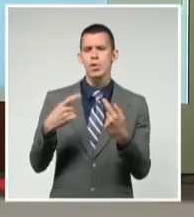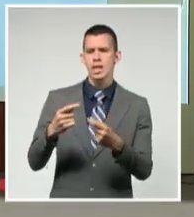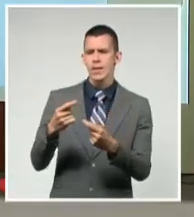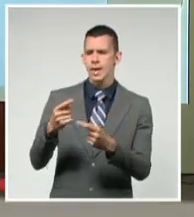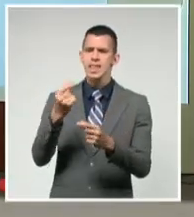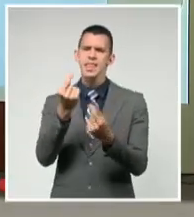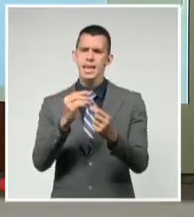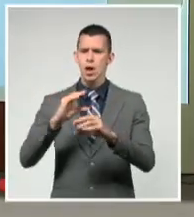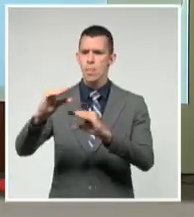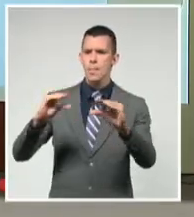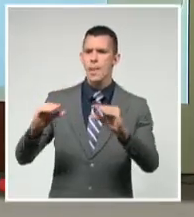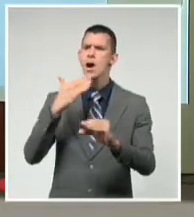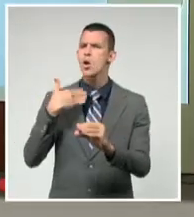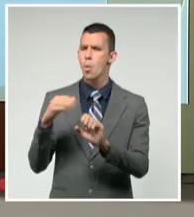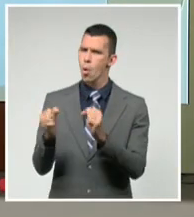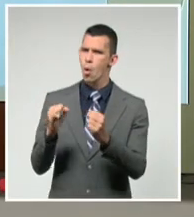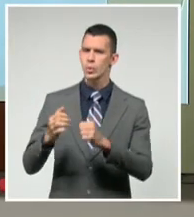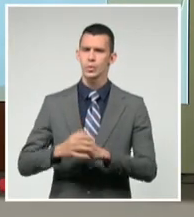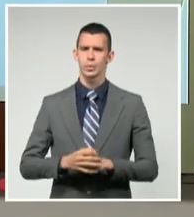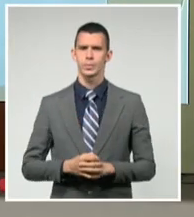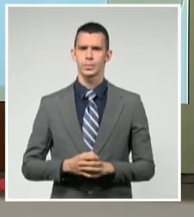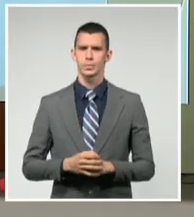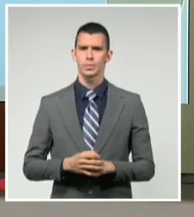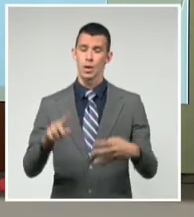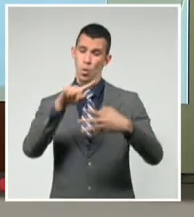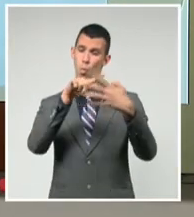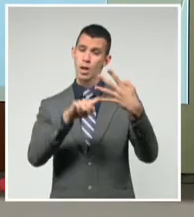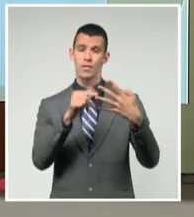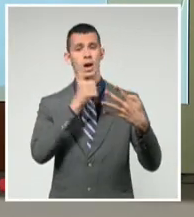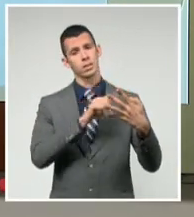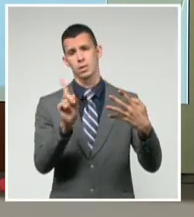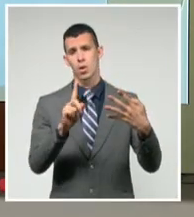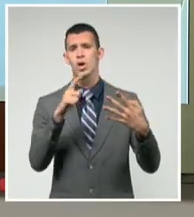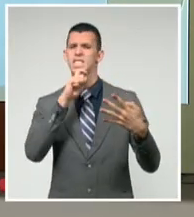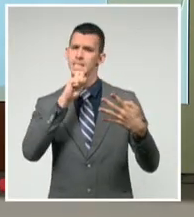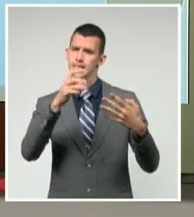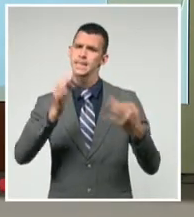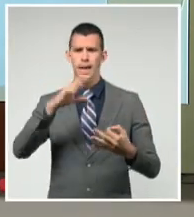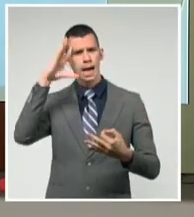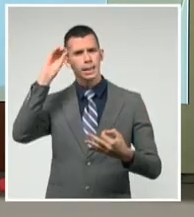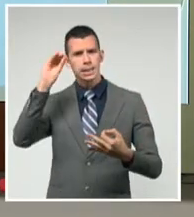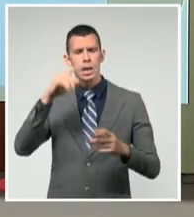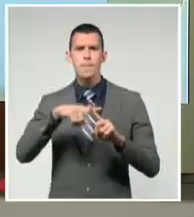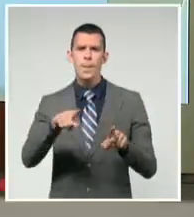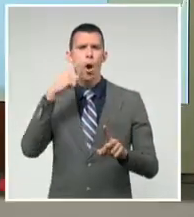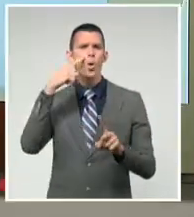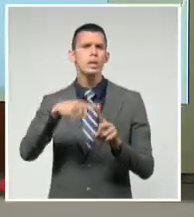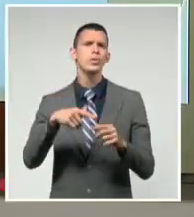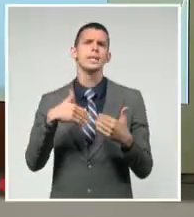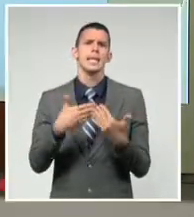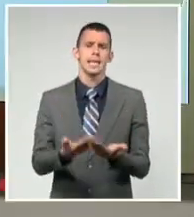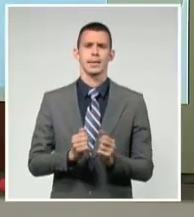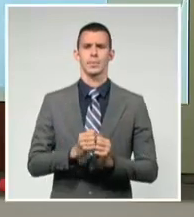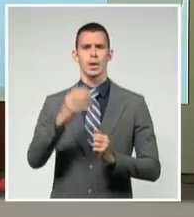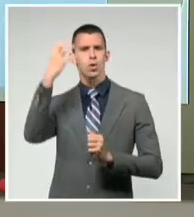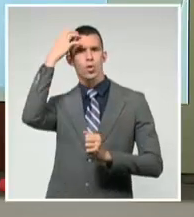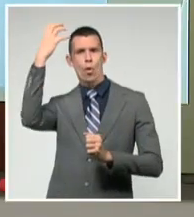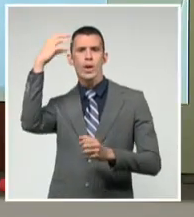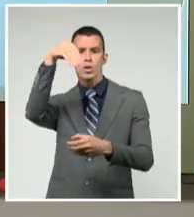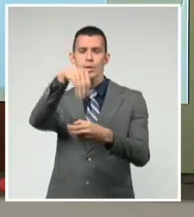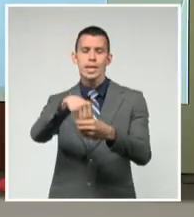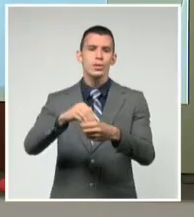complejo como explicó ayer el marino murillo se busca que todos los asalariados después de este proceso pues quedemos en mejores